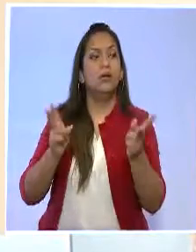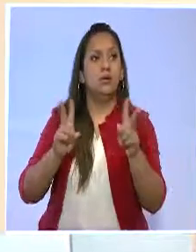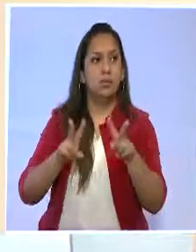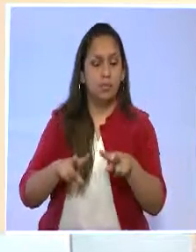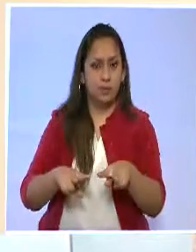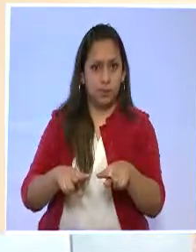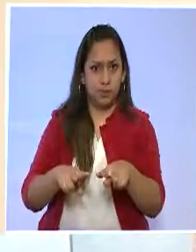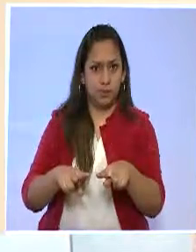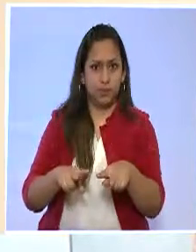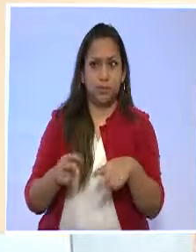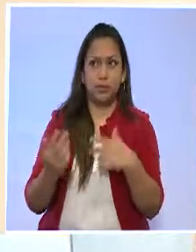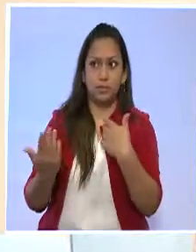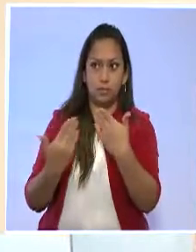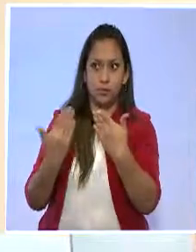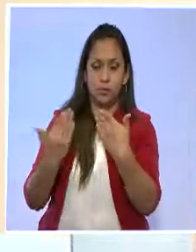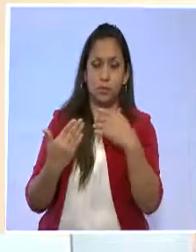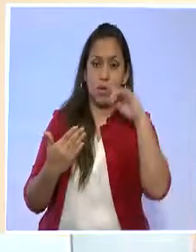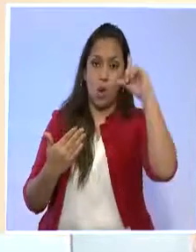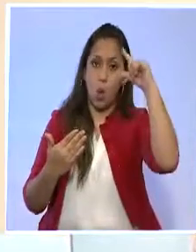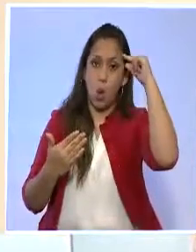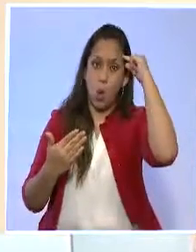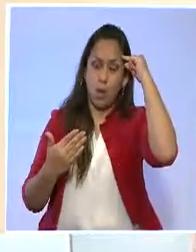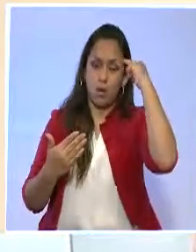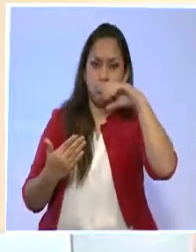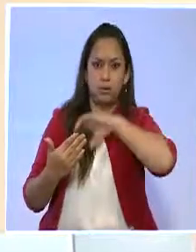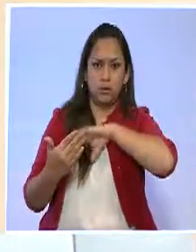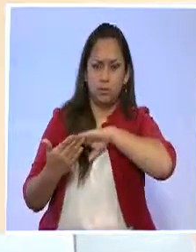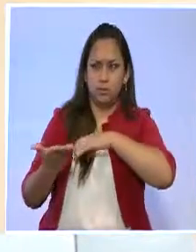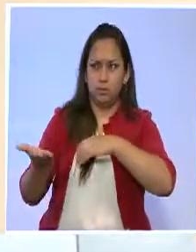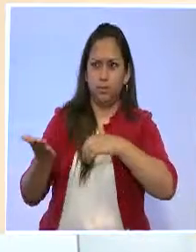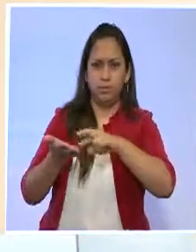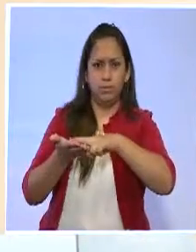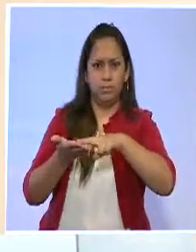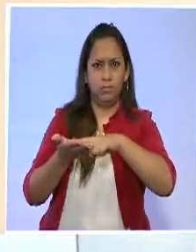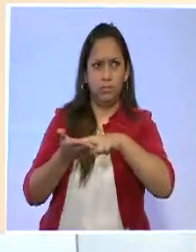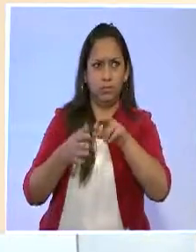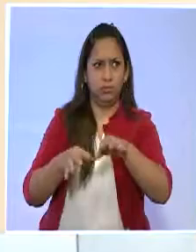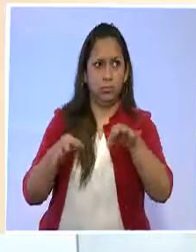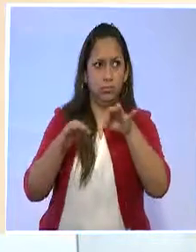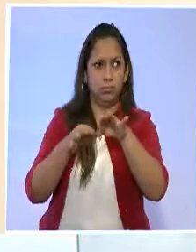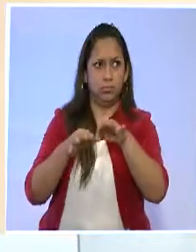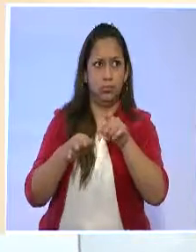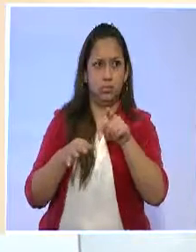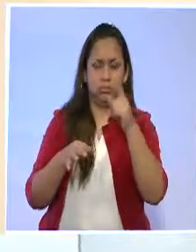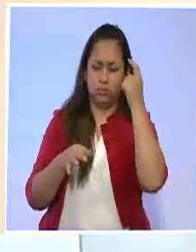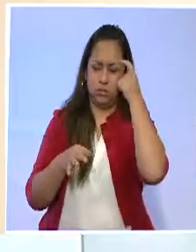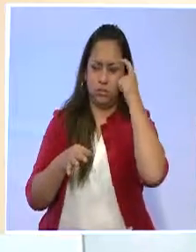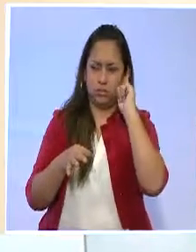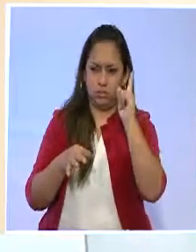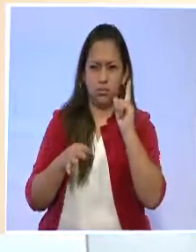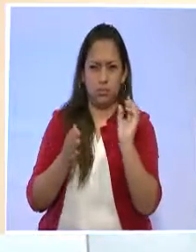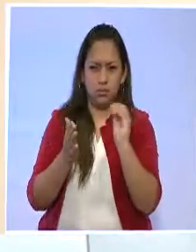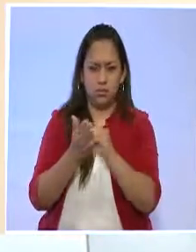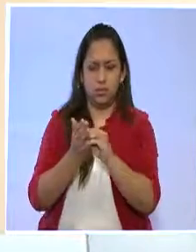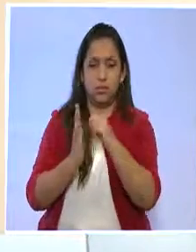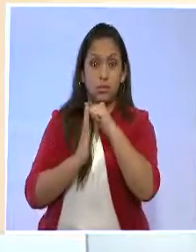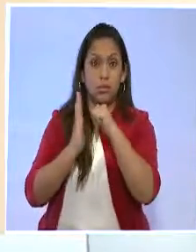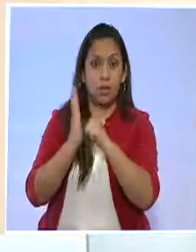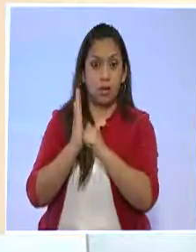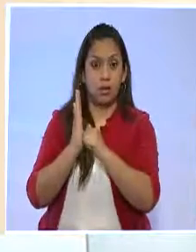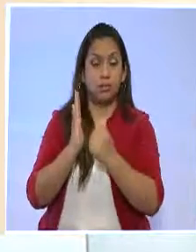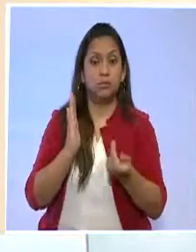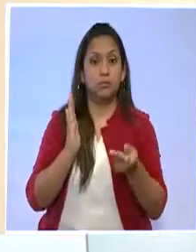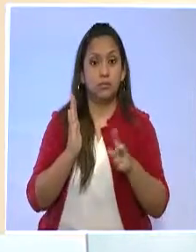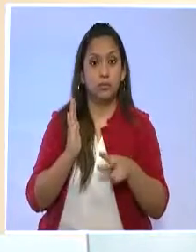gobernación de san petersburgo pero una reunión importantísima que no quisiera salir sacarla también de la agenda es la reunión que tuvimos con el